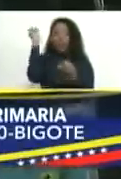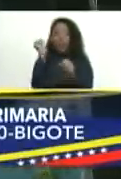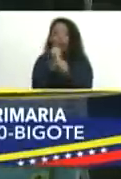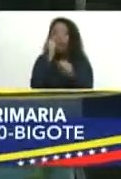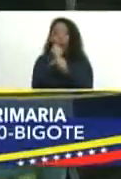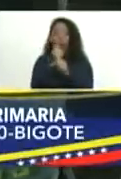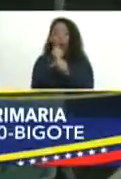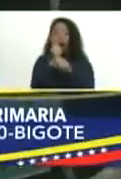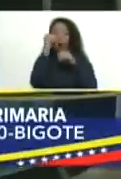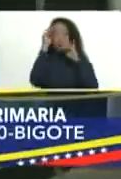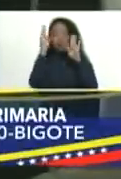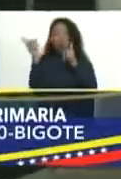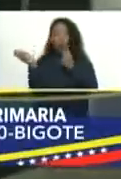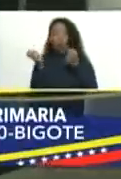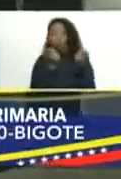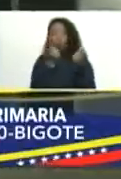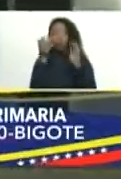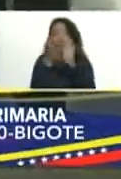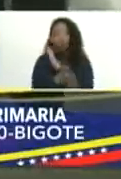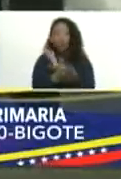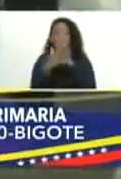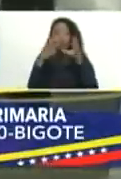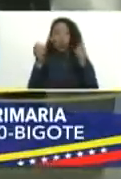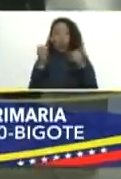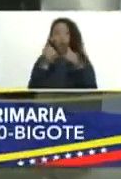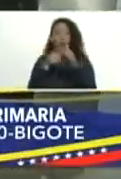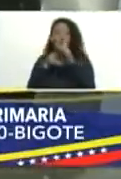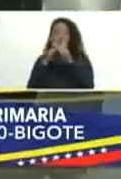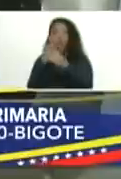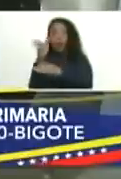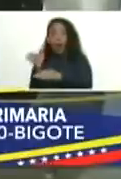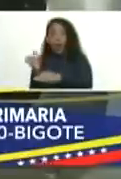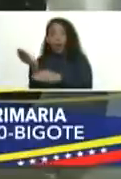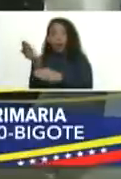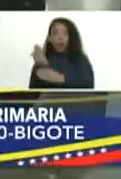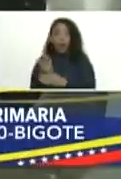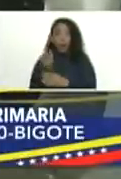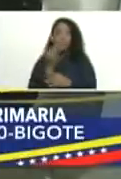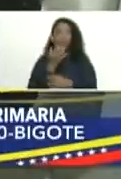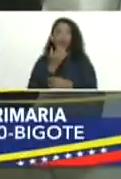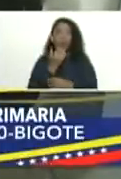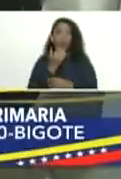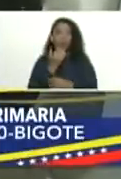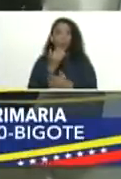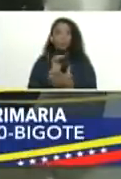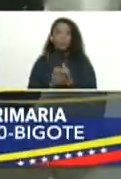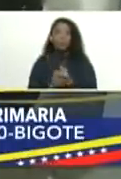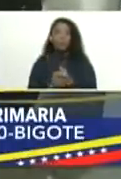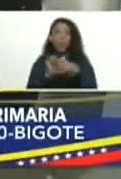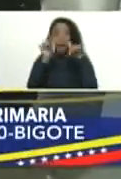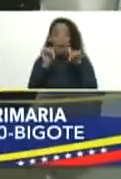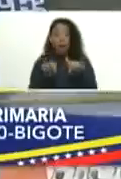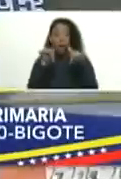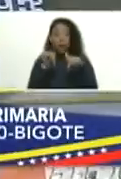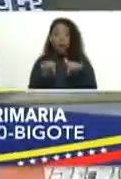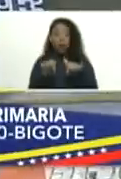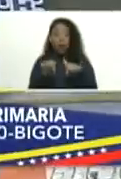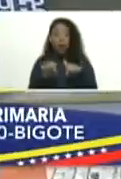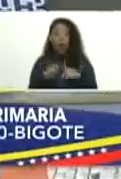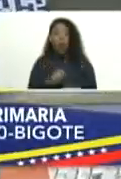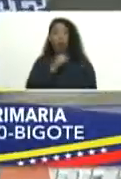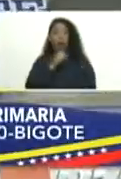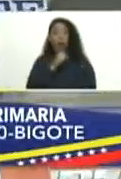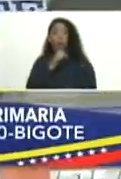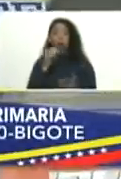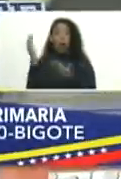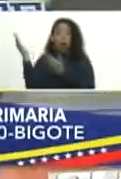tener también el control sobre todo lo que salió y todo lo que regresa. Por ejemplo, mire, presidente, esto es para la tercera edad, esto es